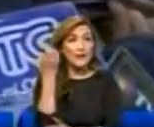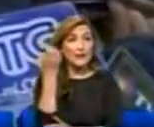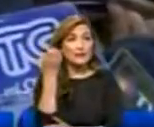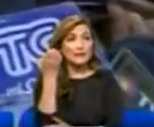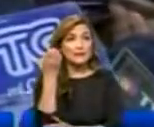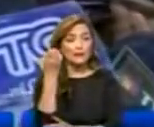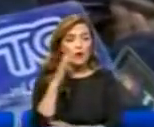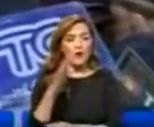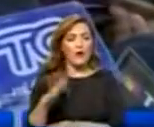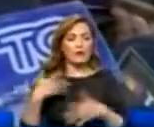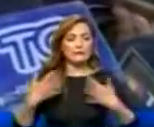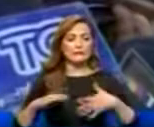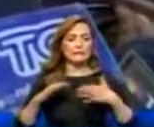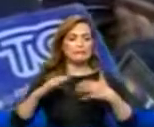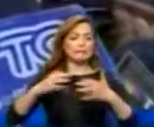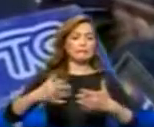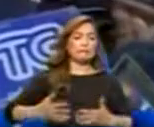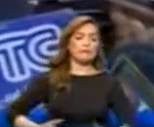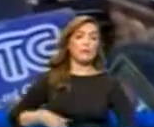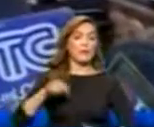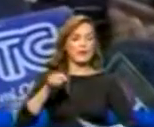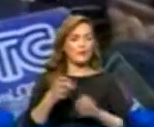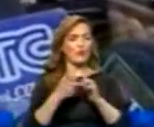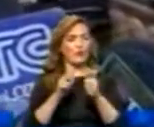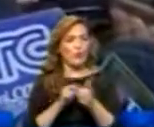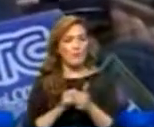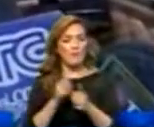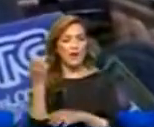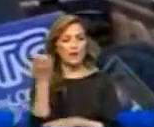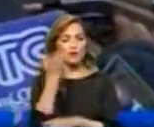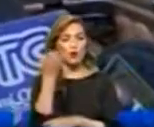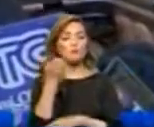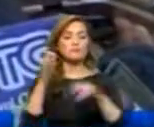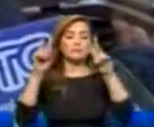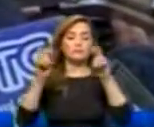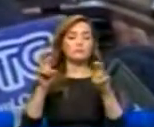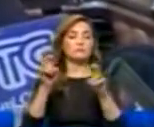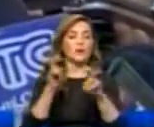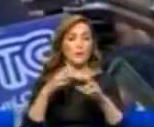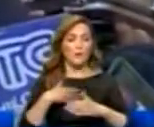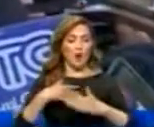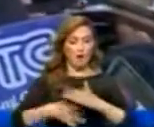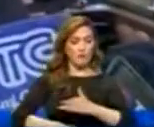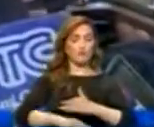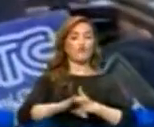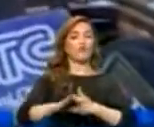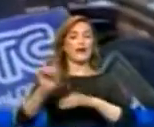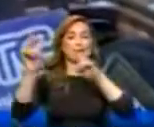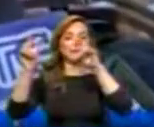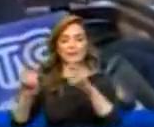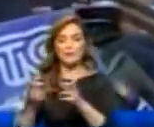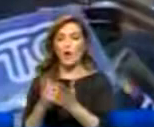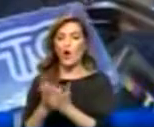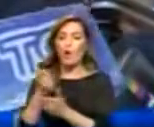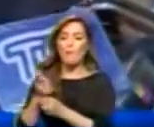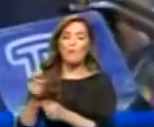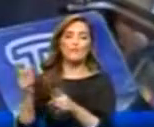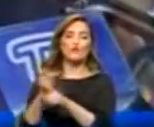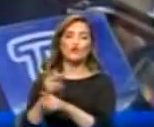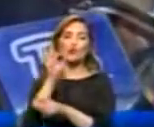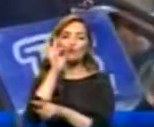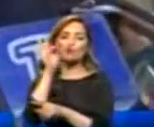caso de la posibilidad de que se pueda importar sustancias del cannabis para poder generar